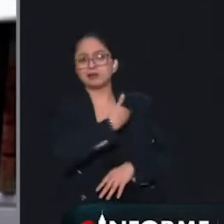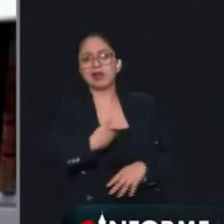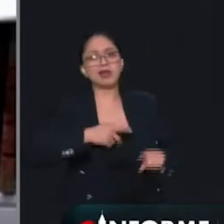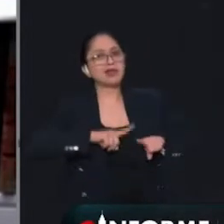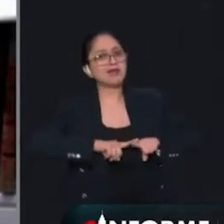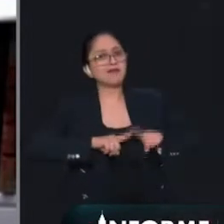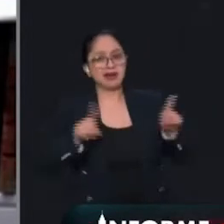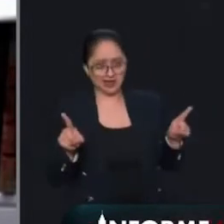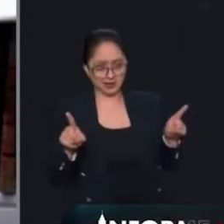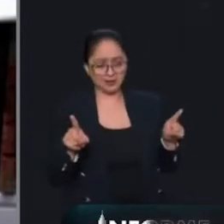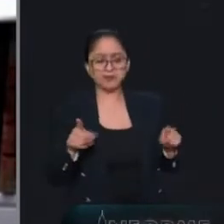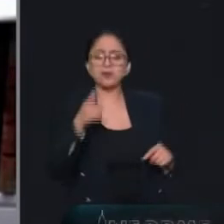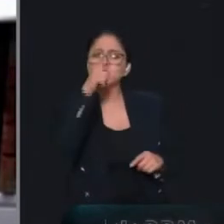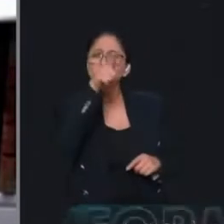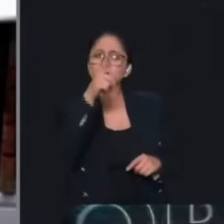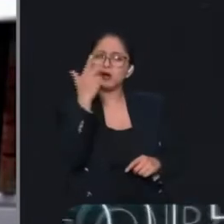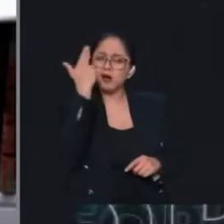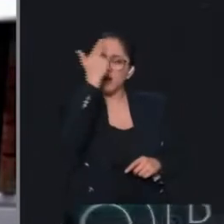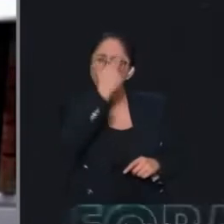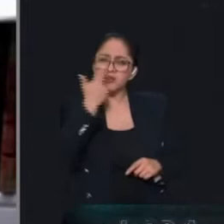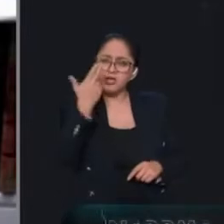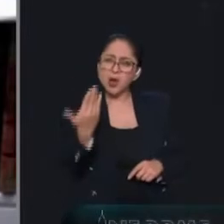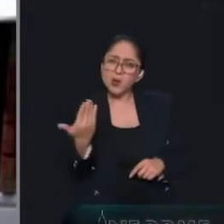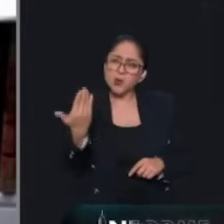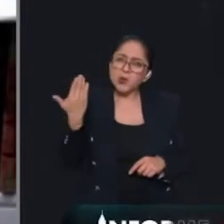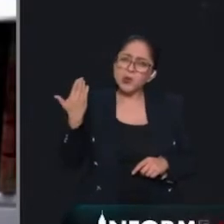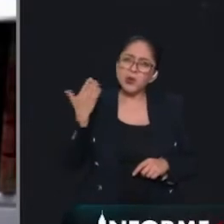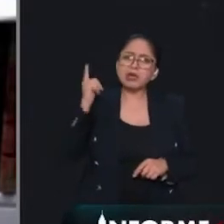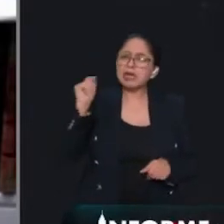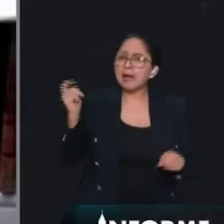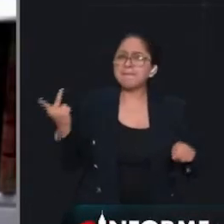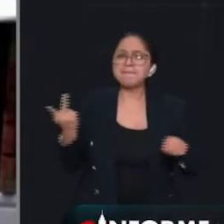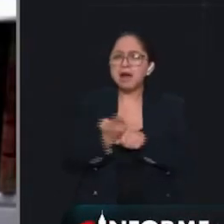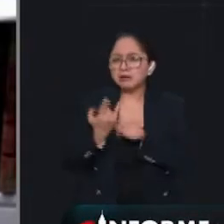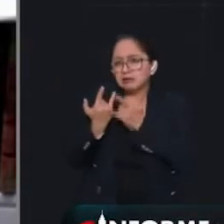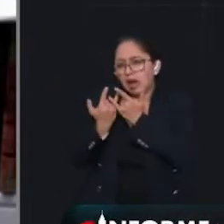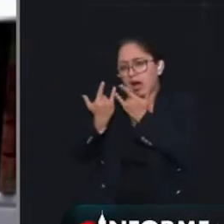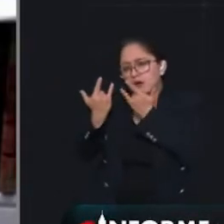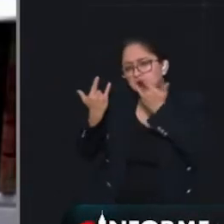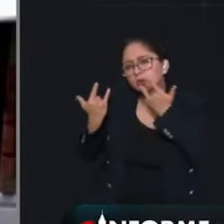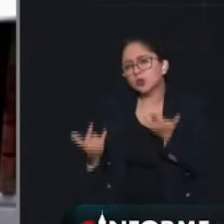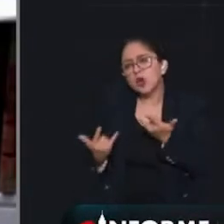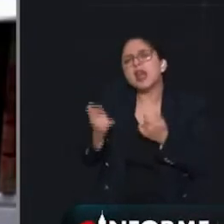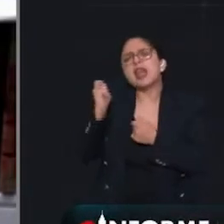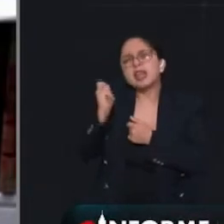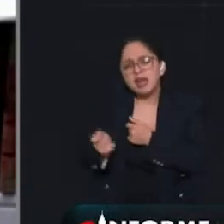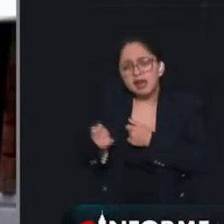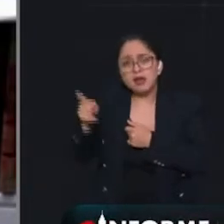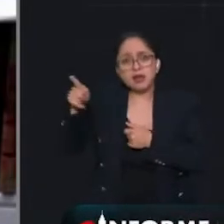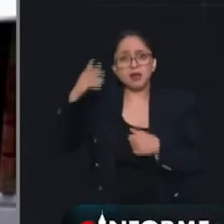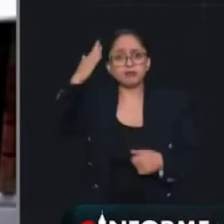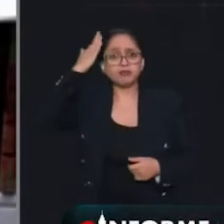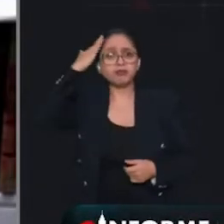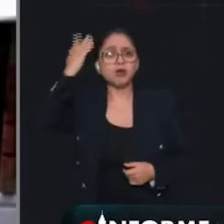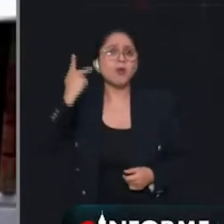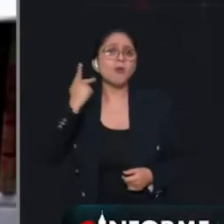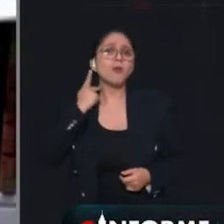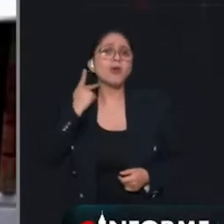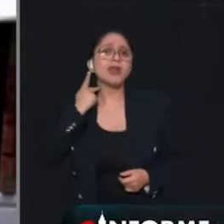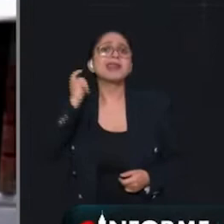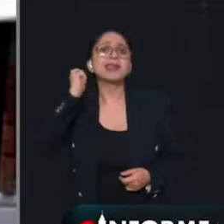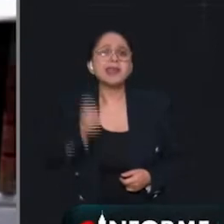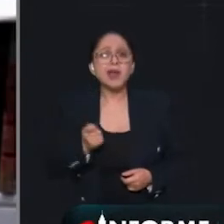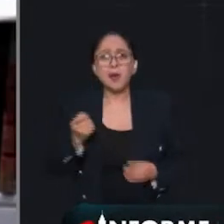que el poder político ha sido realmente una fábrica de millonarios. Y es un hecho que cantidad